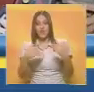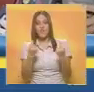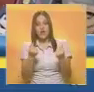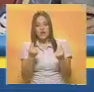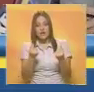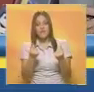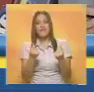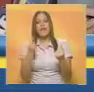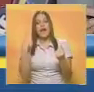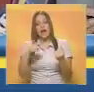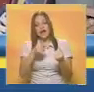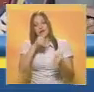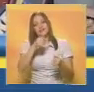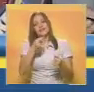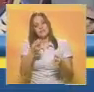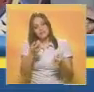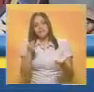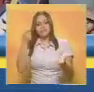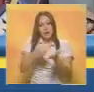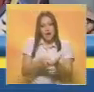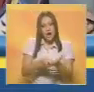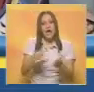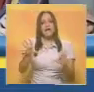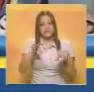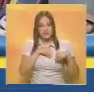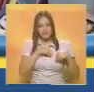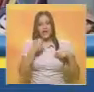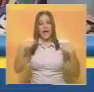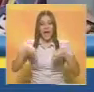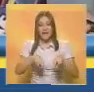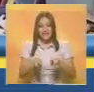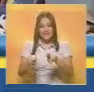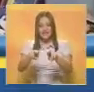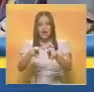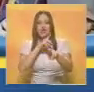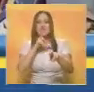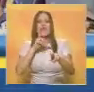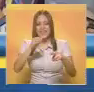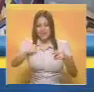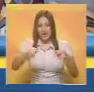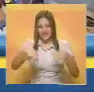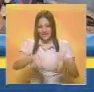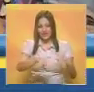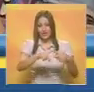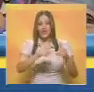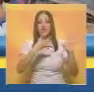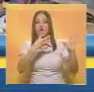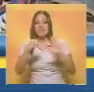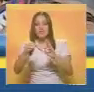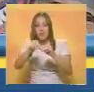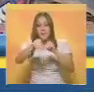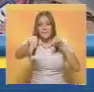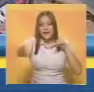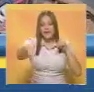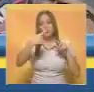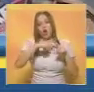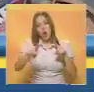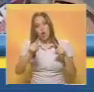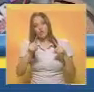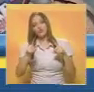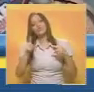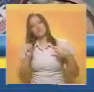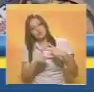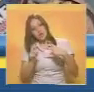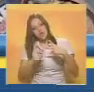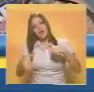de cuenta donde se toma en cuenta el río Limón, un asfaltado de 900 metros y el asfaltado de Sinamaica